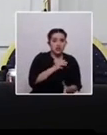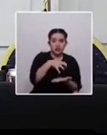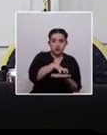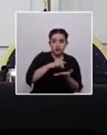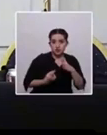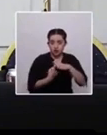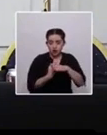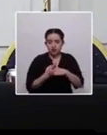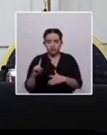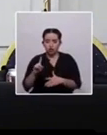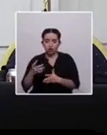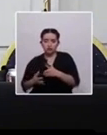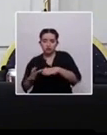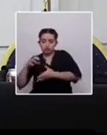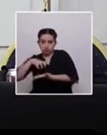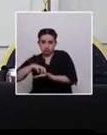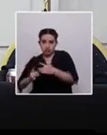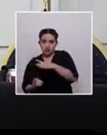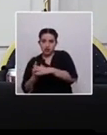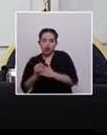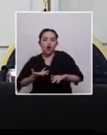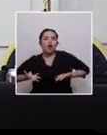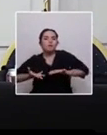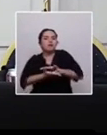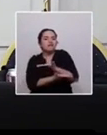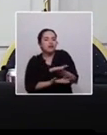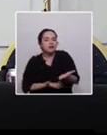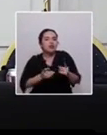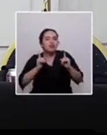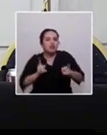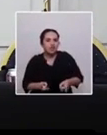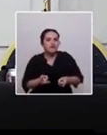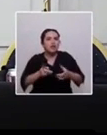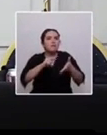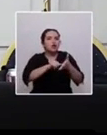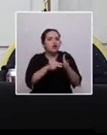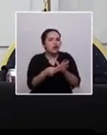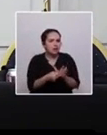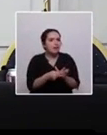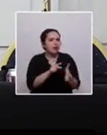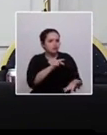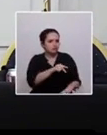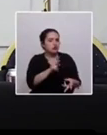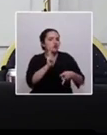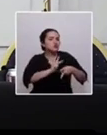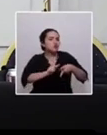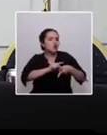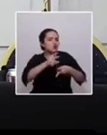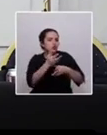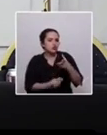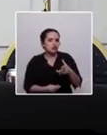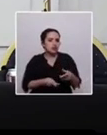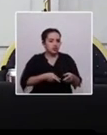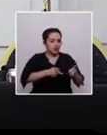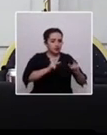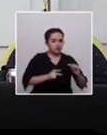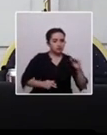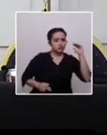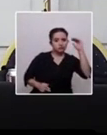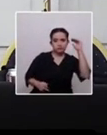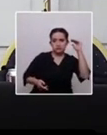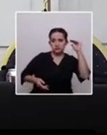Y para eso debemos solucionar temas pendientes con los pueblos originarios. Pero no quiero que los derechos de unos estén por encima del de